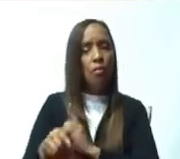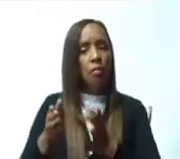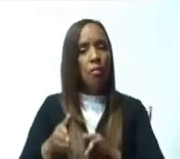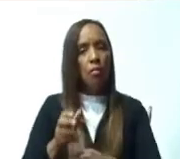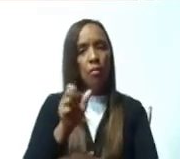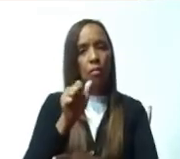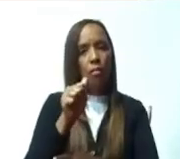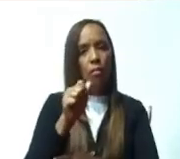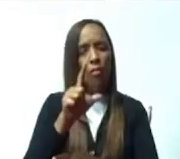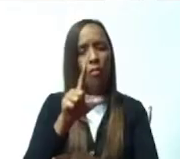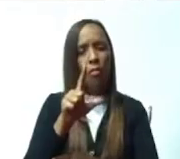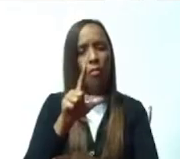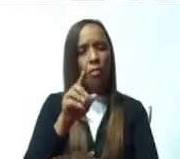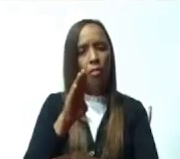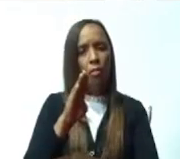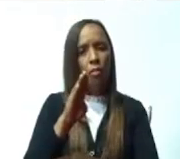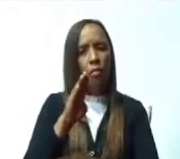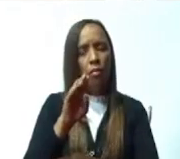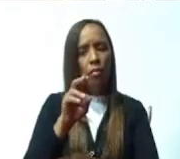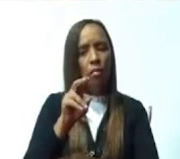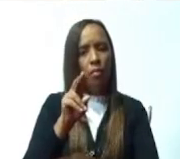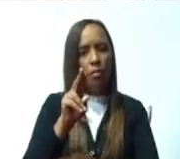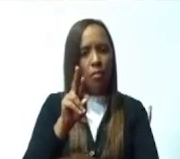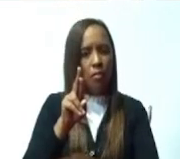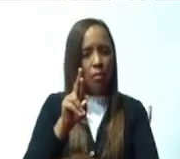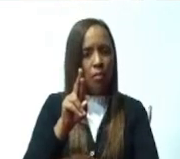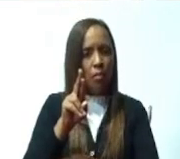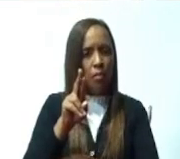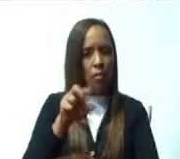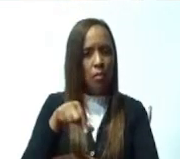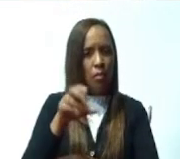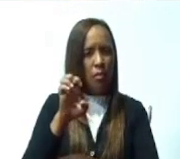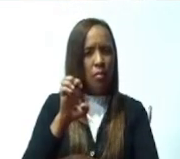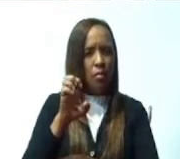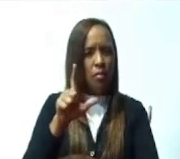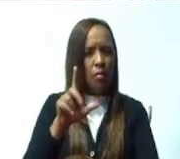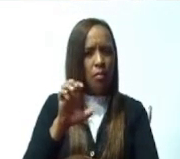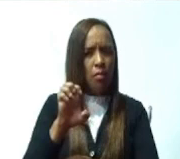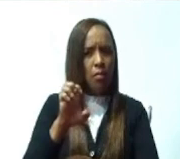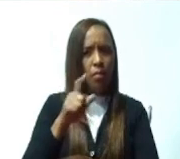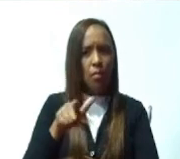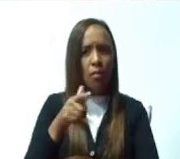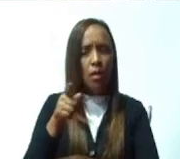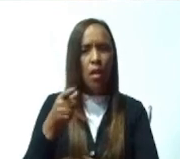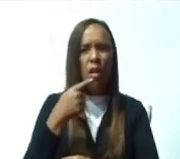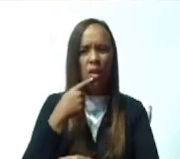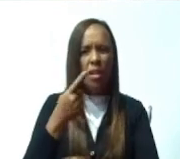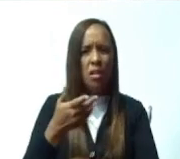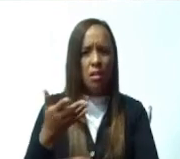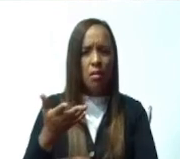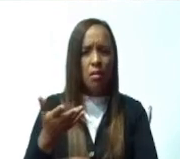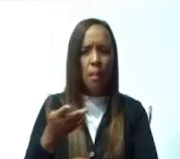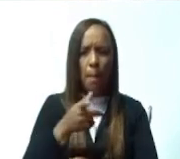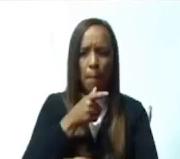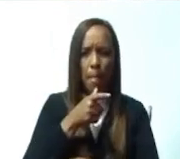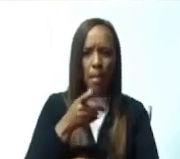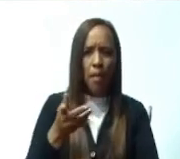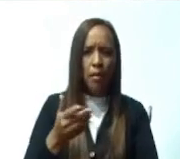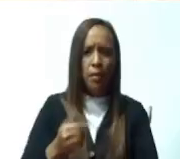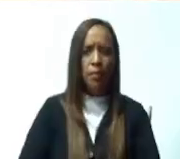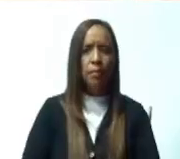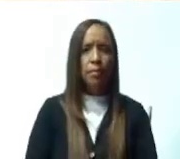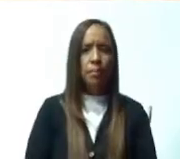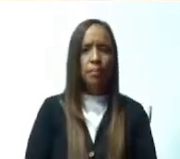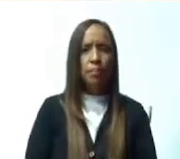Senador Hans, quiero decirle que Hans Dannenberg era embajador en